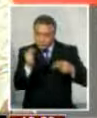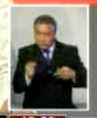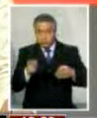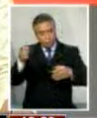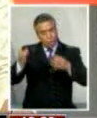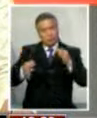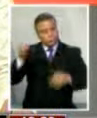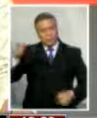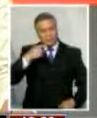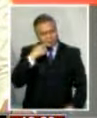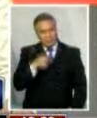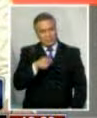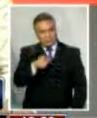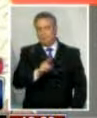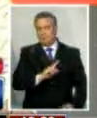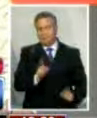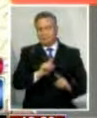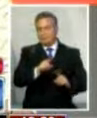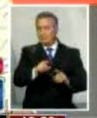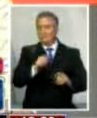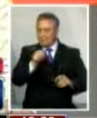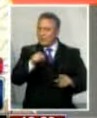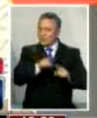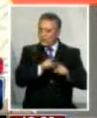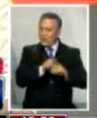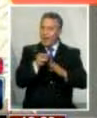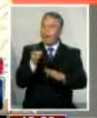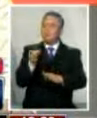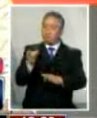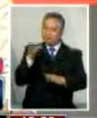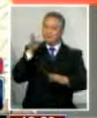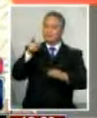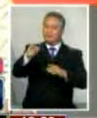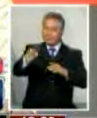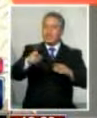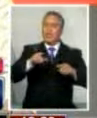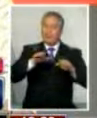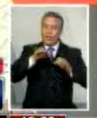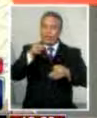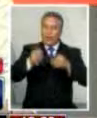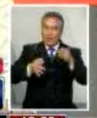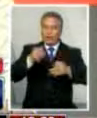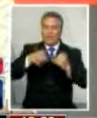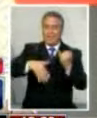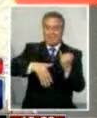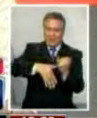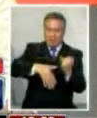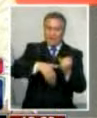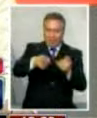Interamericana fue declarada violatoria de la Convención Americana de Derechos Humanos, especialmente por asuntos de